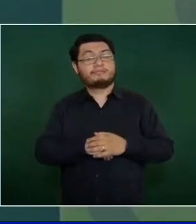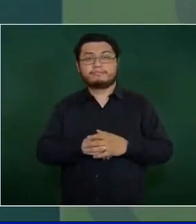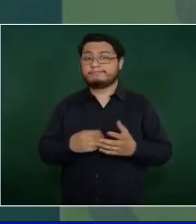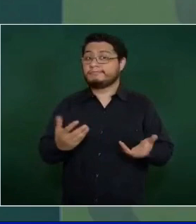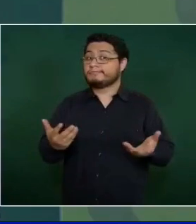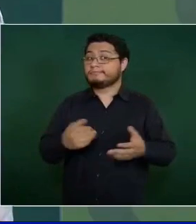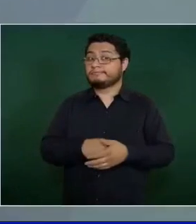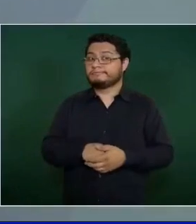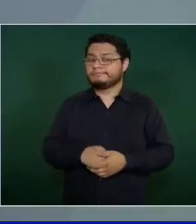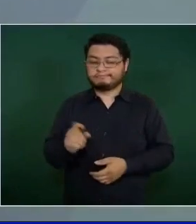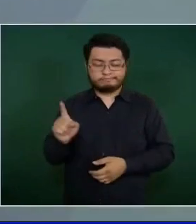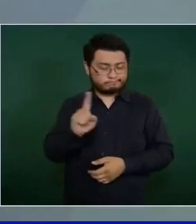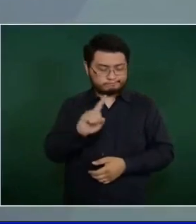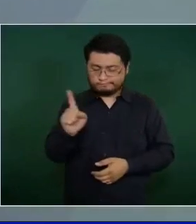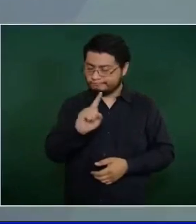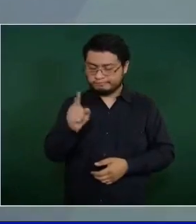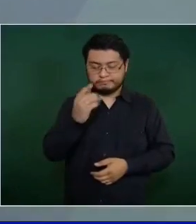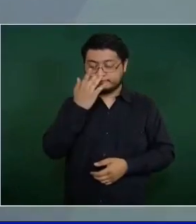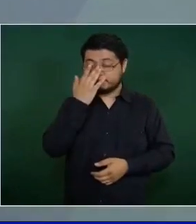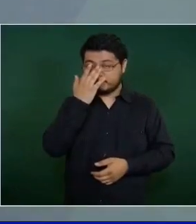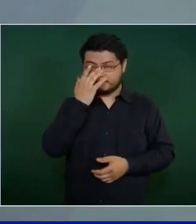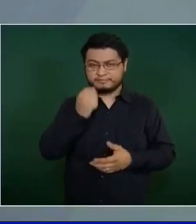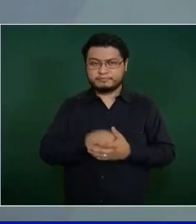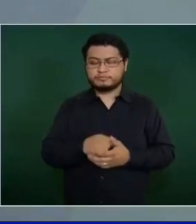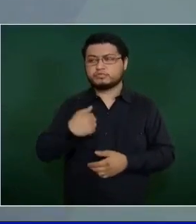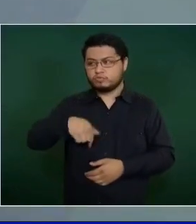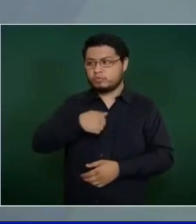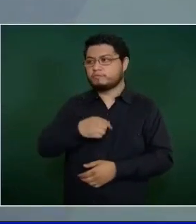y sobre todo les